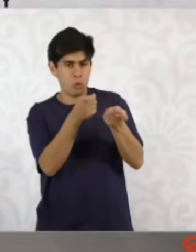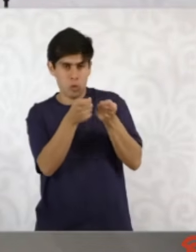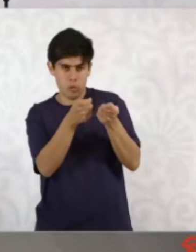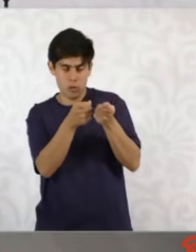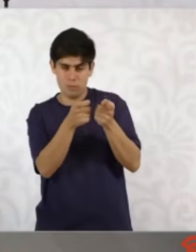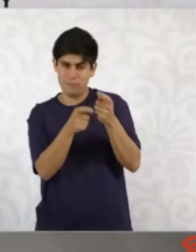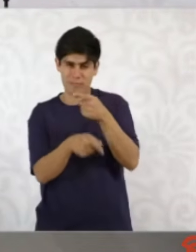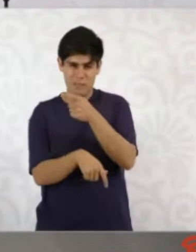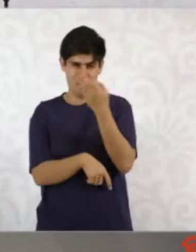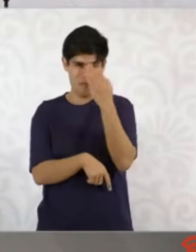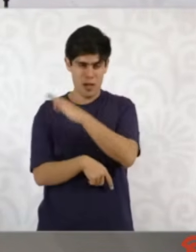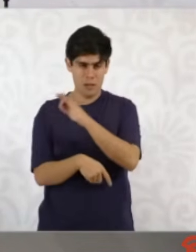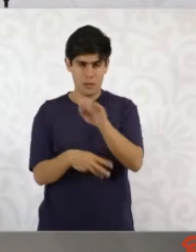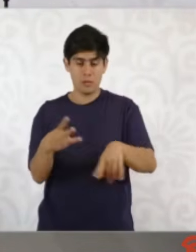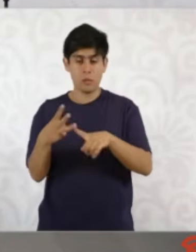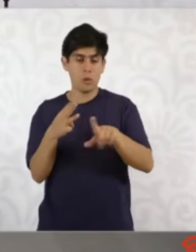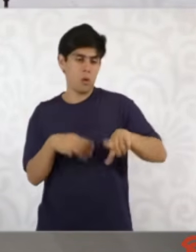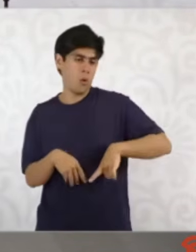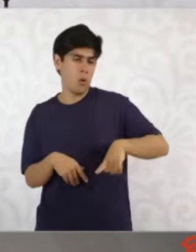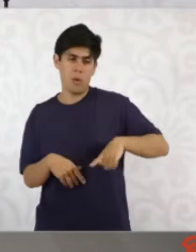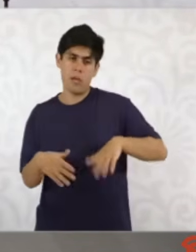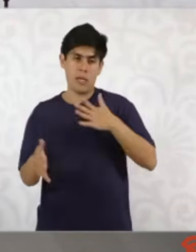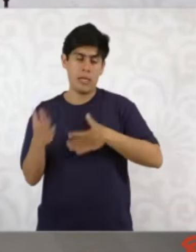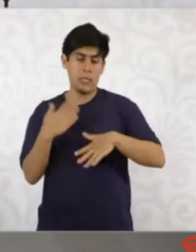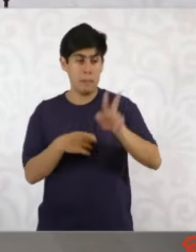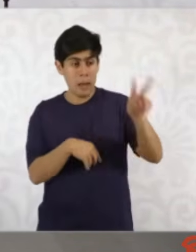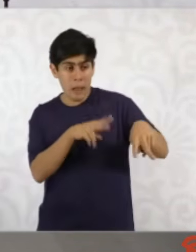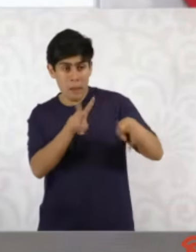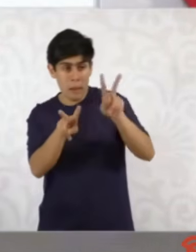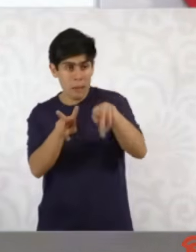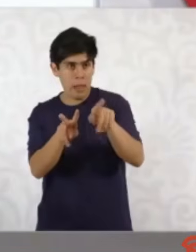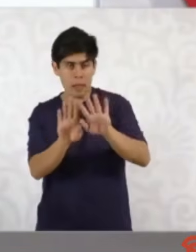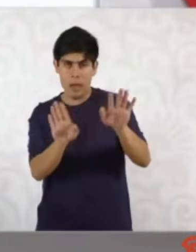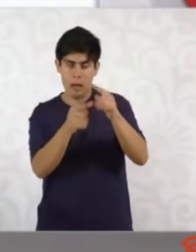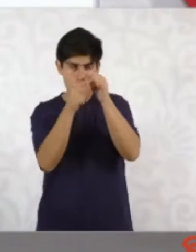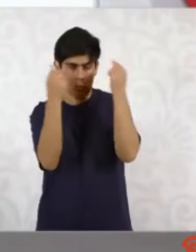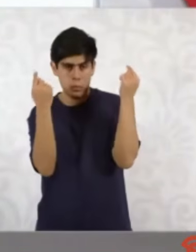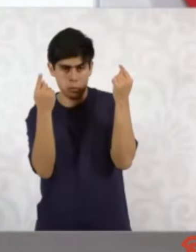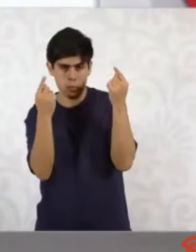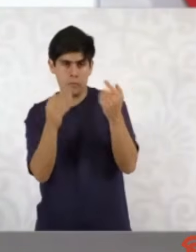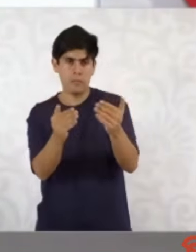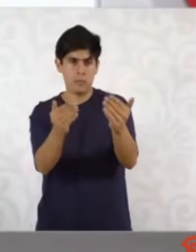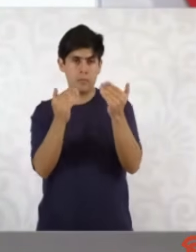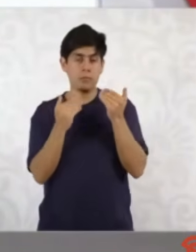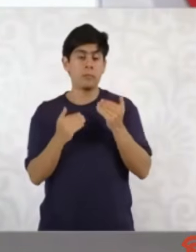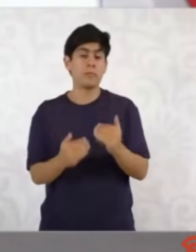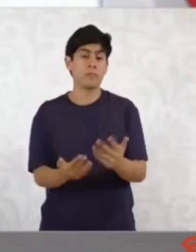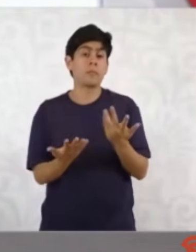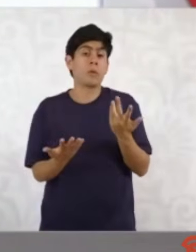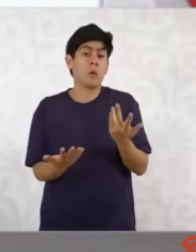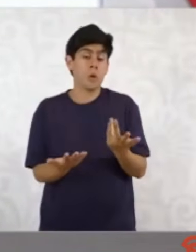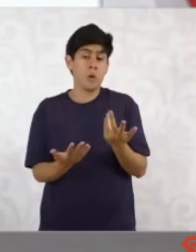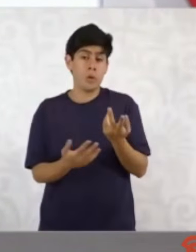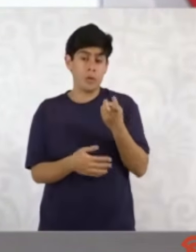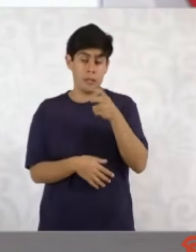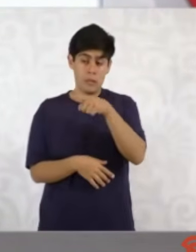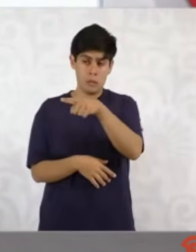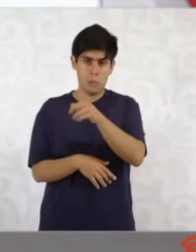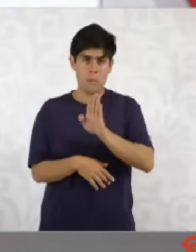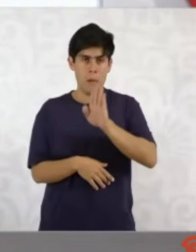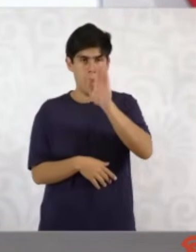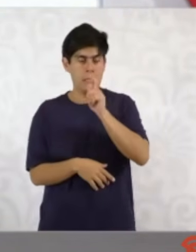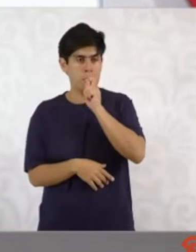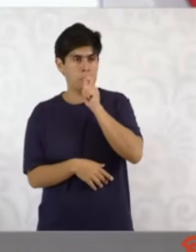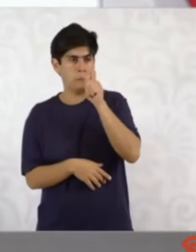de escuchar verdades. Ley censura. Proteger audiencias no debe hacer al gobierno árbitro de la verdad. Buscan censurar